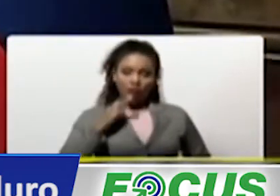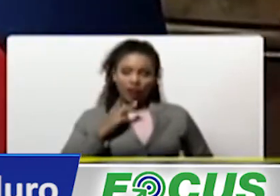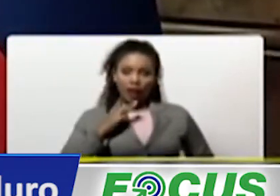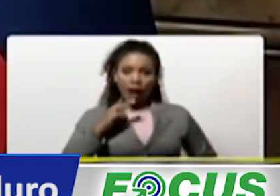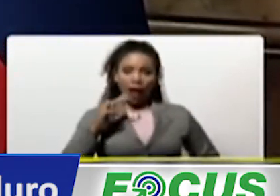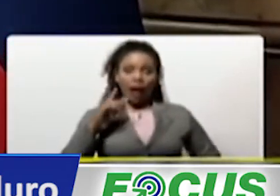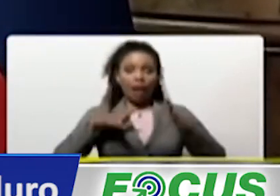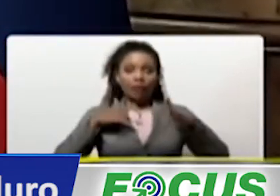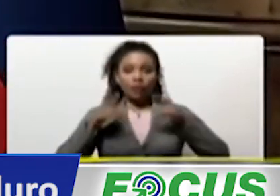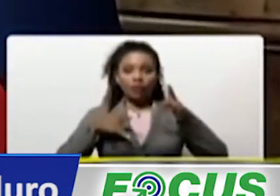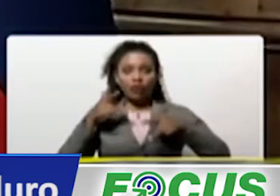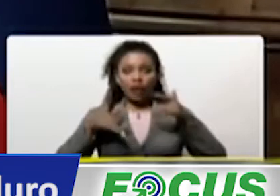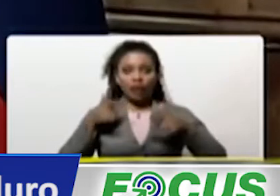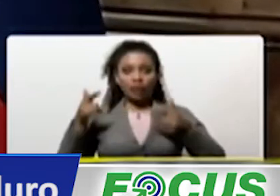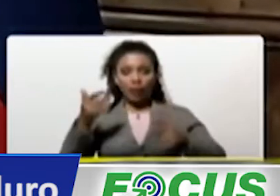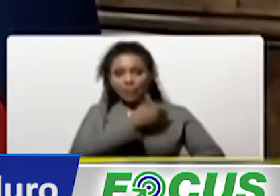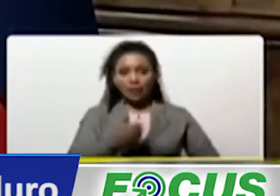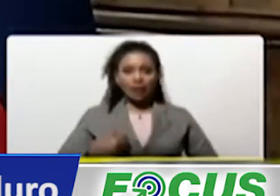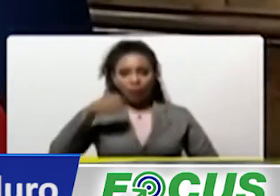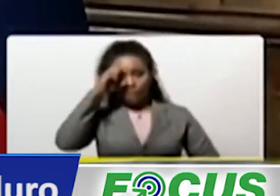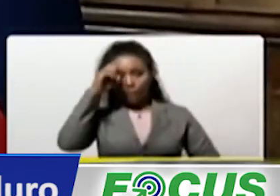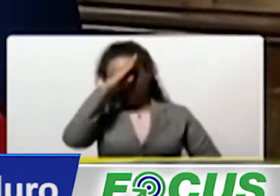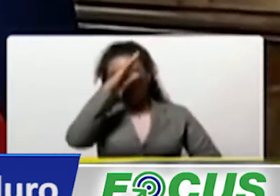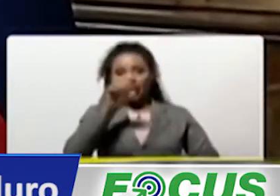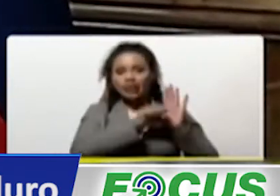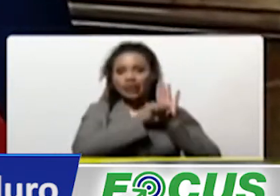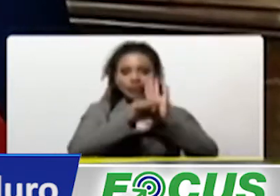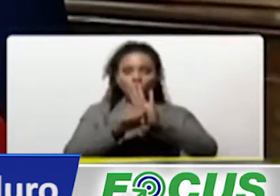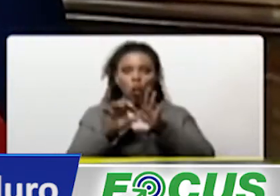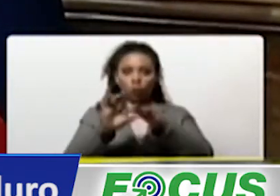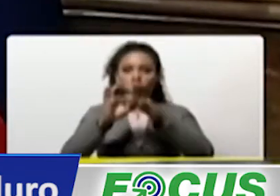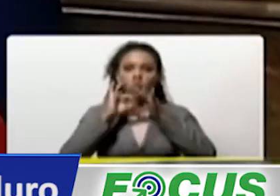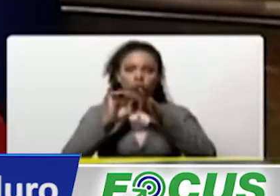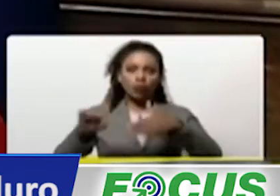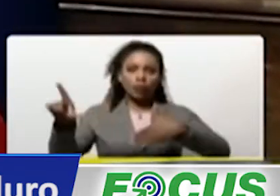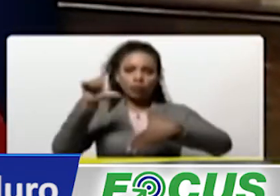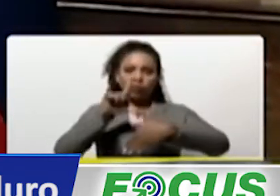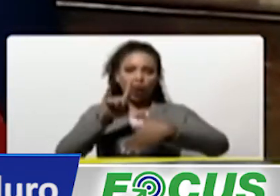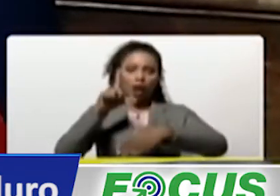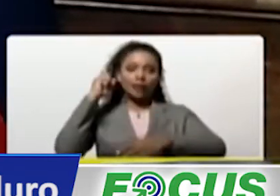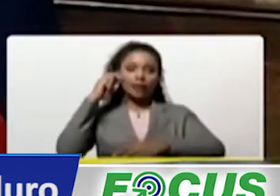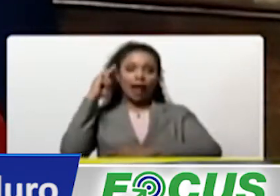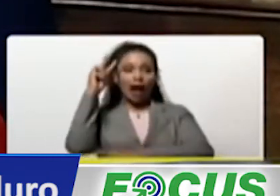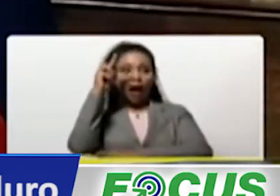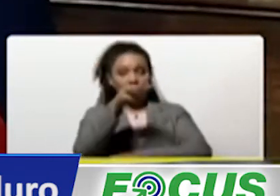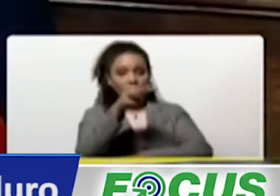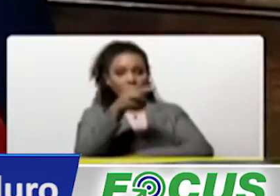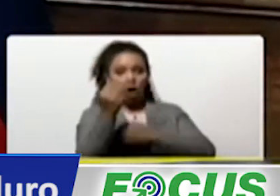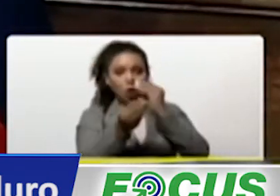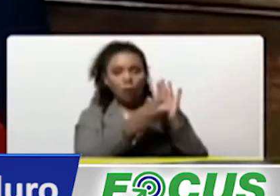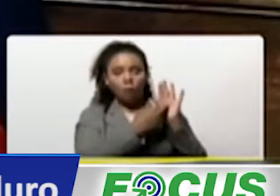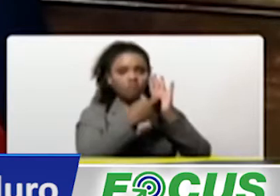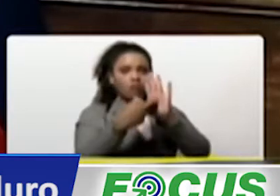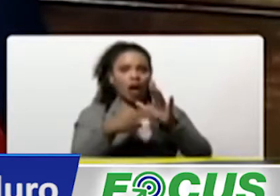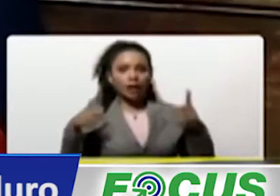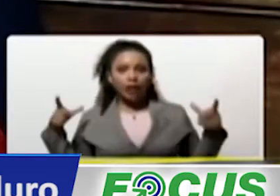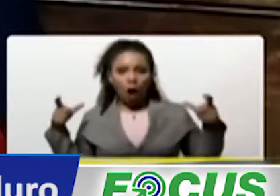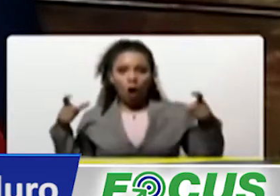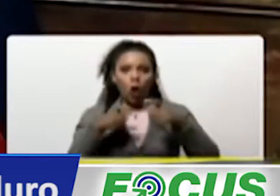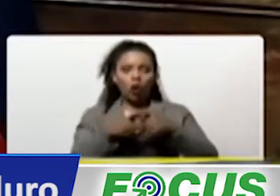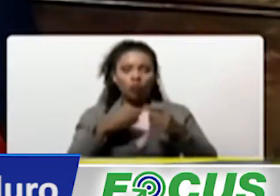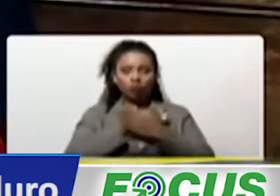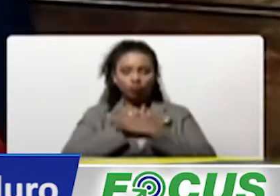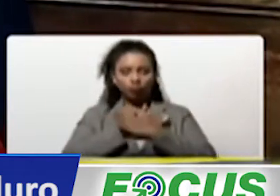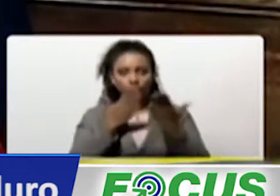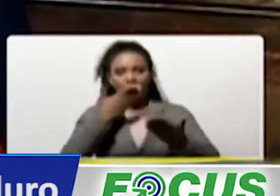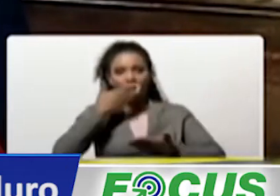de investidura del presidente Petro, símbolo de la Unión Latinoamericana que se ve reflejada en esta reunión, en esta entrega